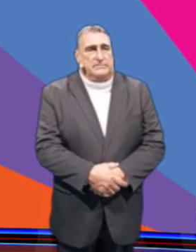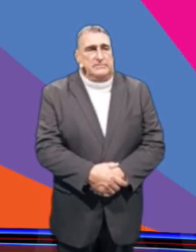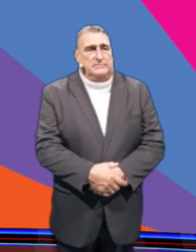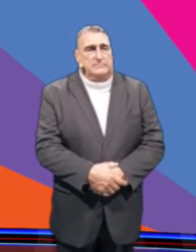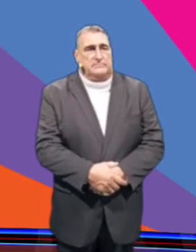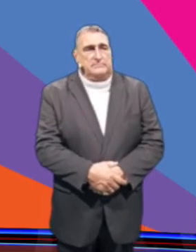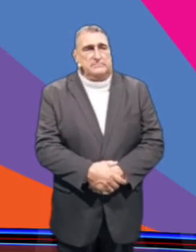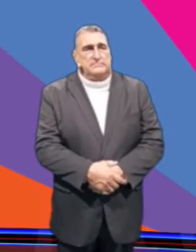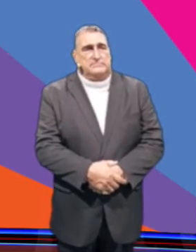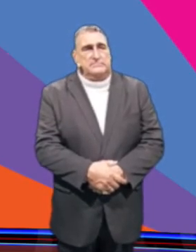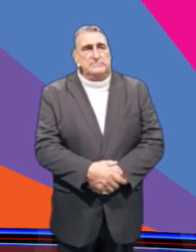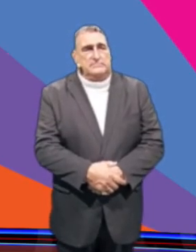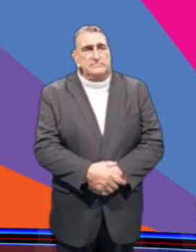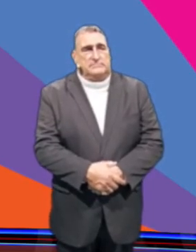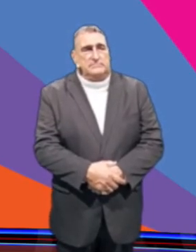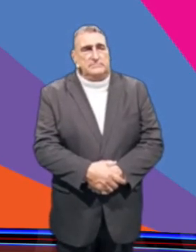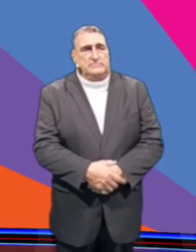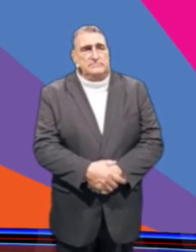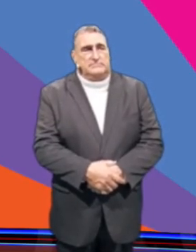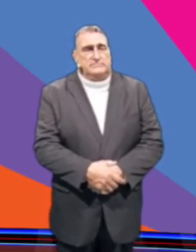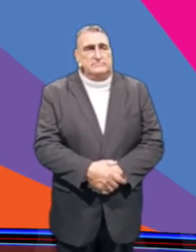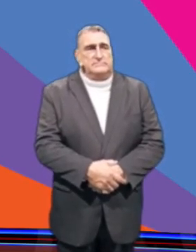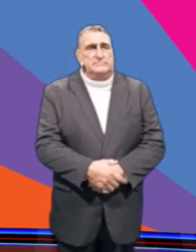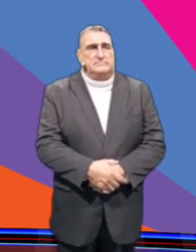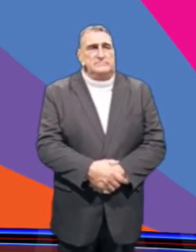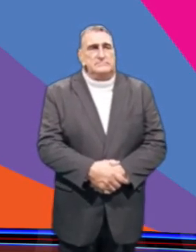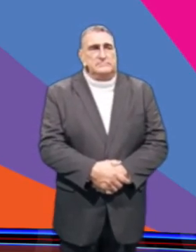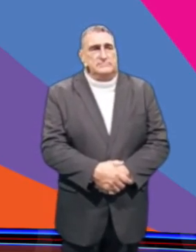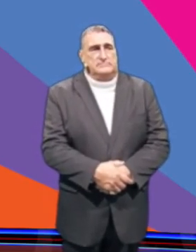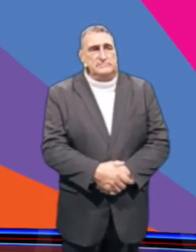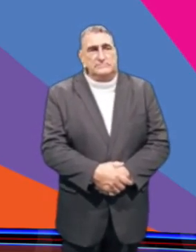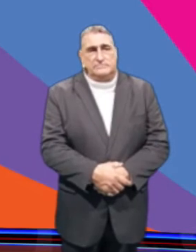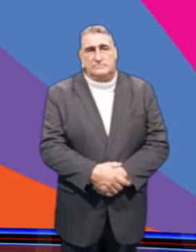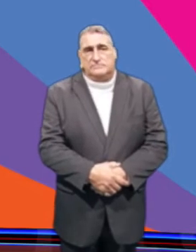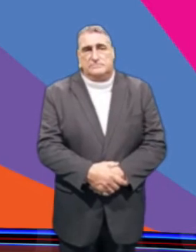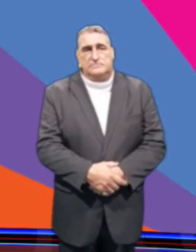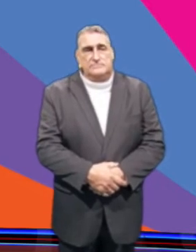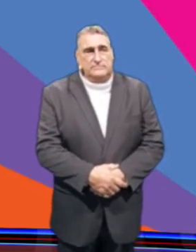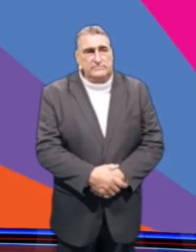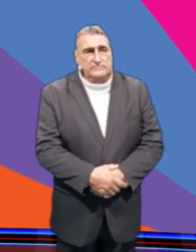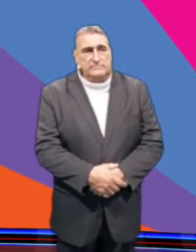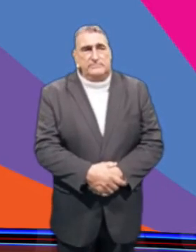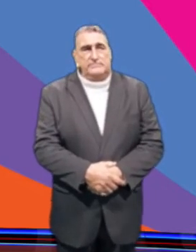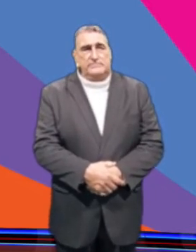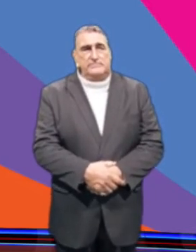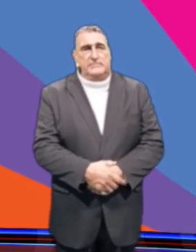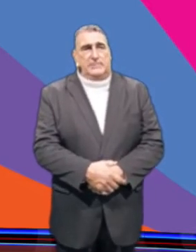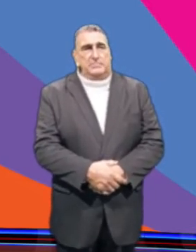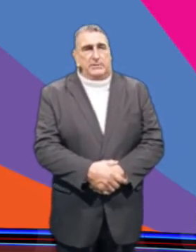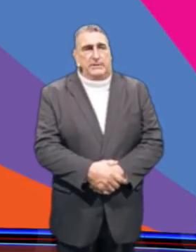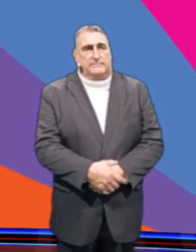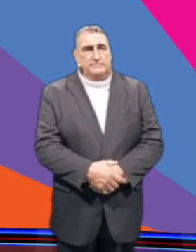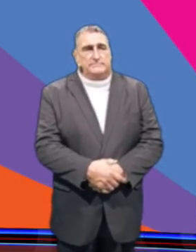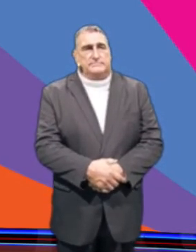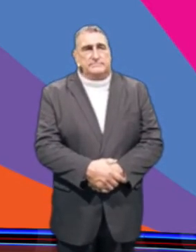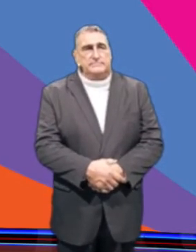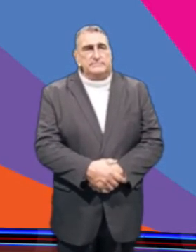tener, era necesario que la Agencia Española de Medicamentos y Productos Sanitarios y el ADMAT en Argentina lo